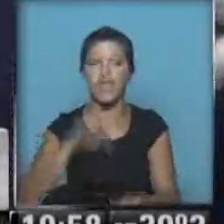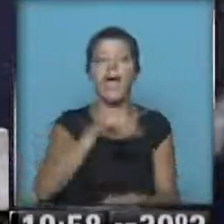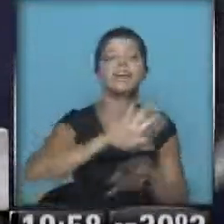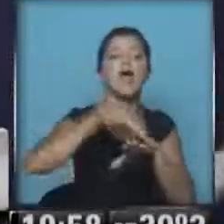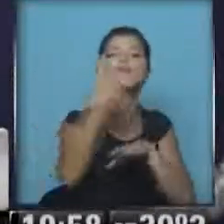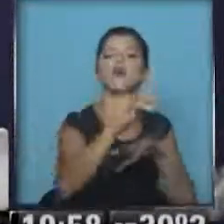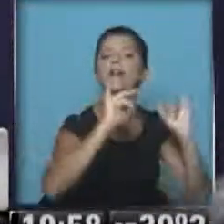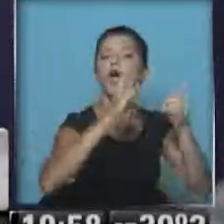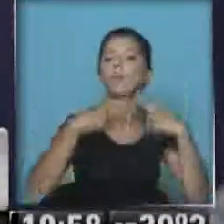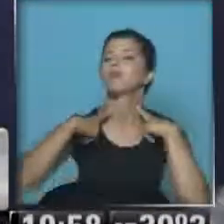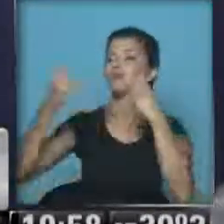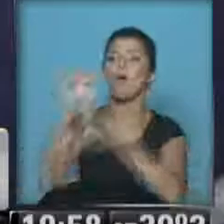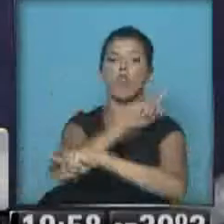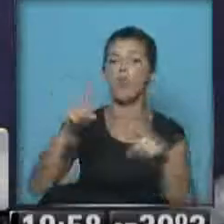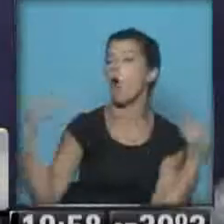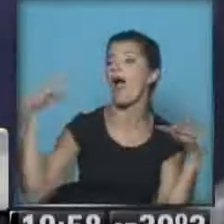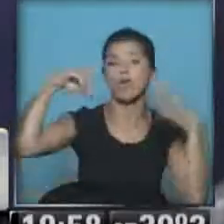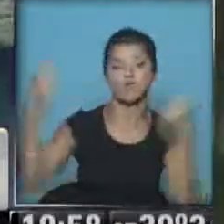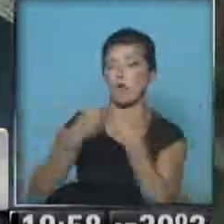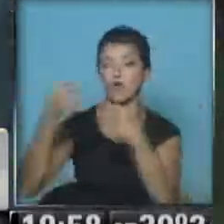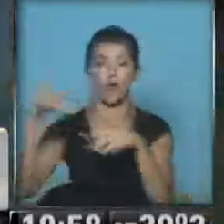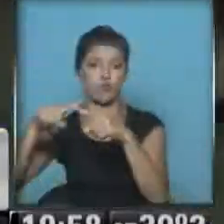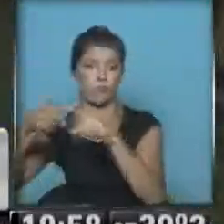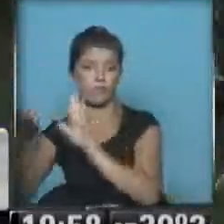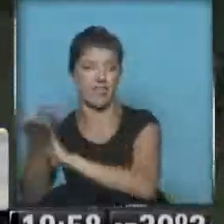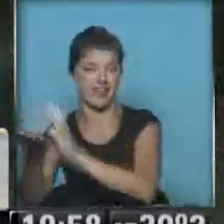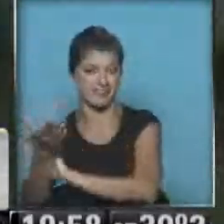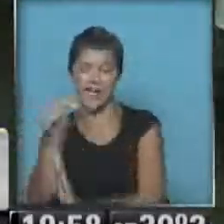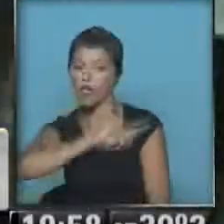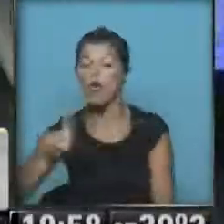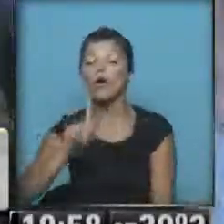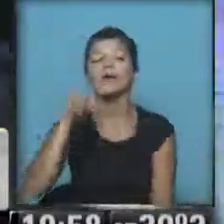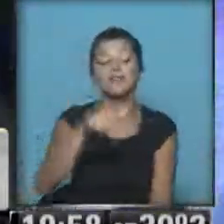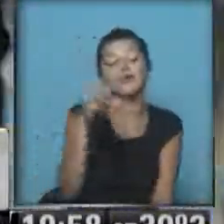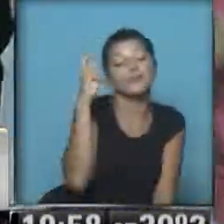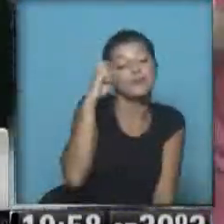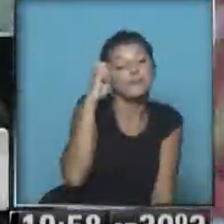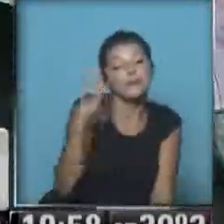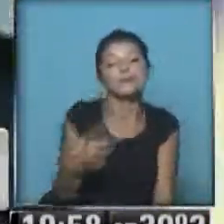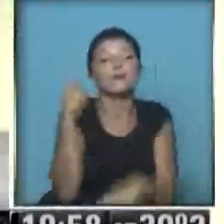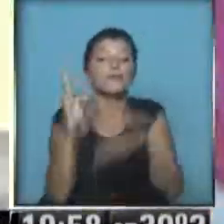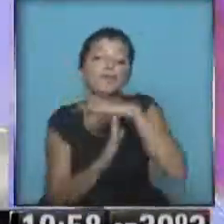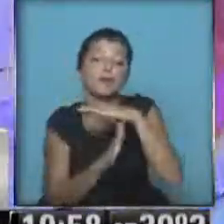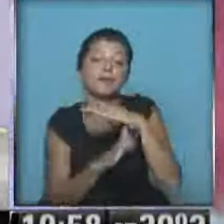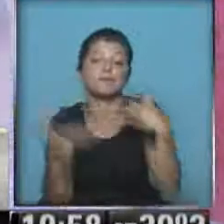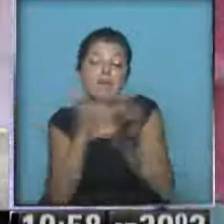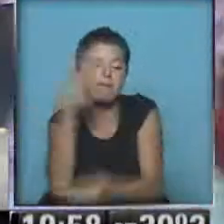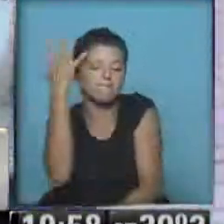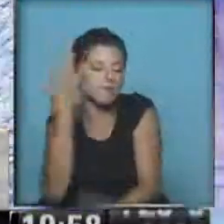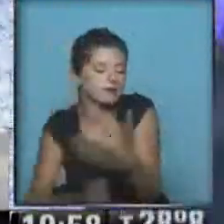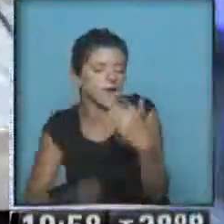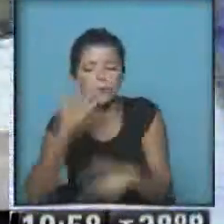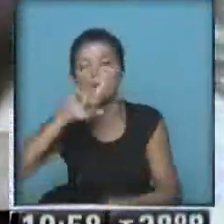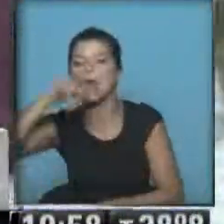afuera gritando no a un acuerdo con la derecha y los dirigentes más grandes equivocándose y saliendo después en patrullero por otra